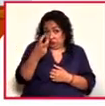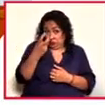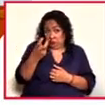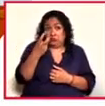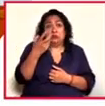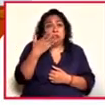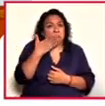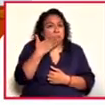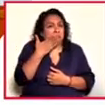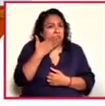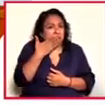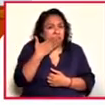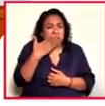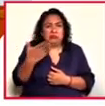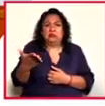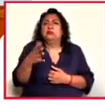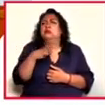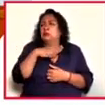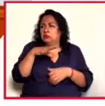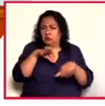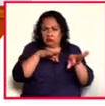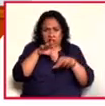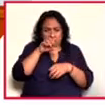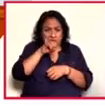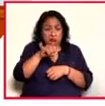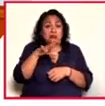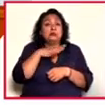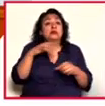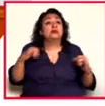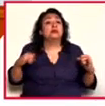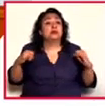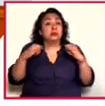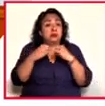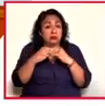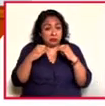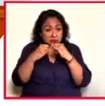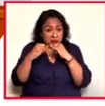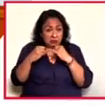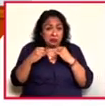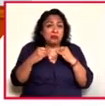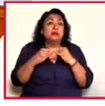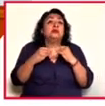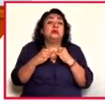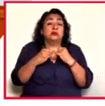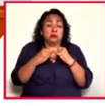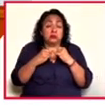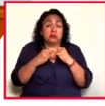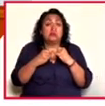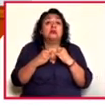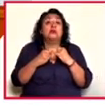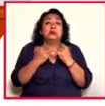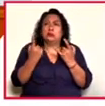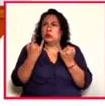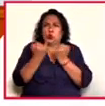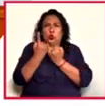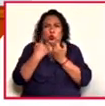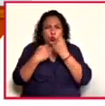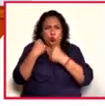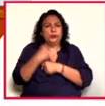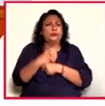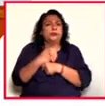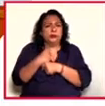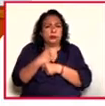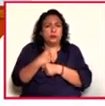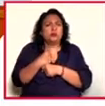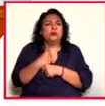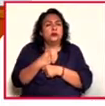bien. Trabajo hay porque las instituciones, de nuevo, y como el año pasado,